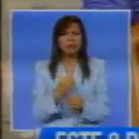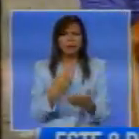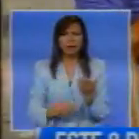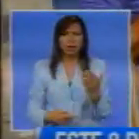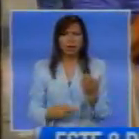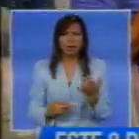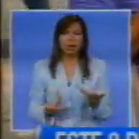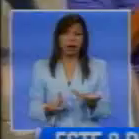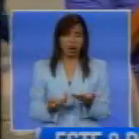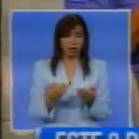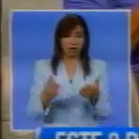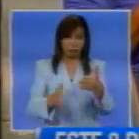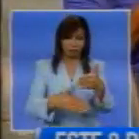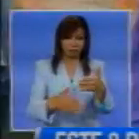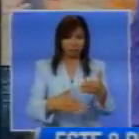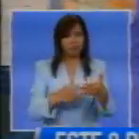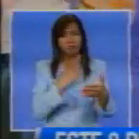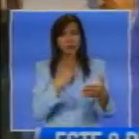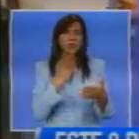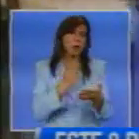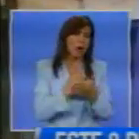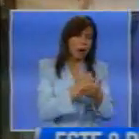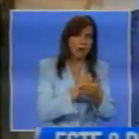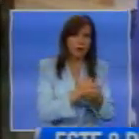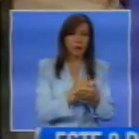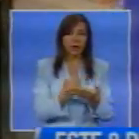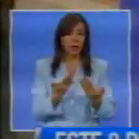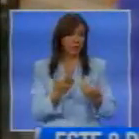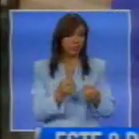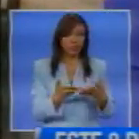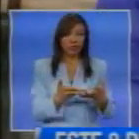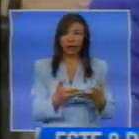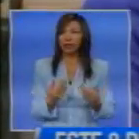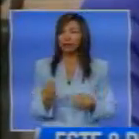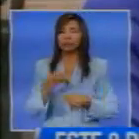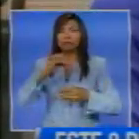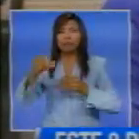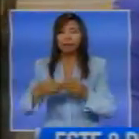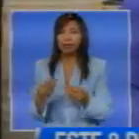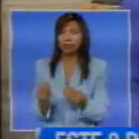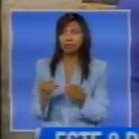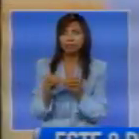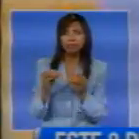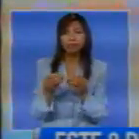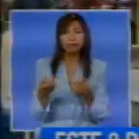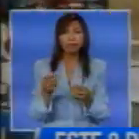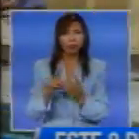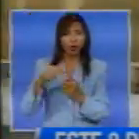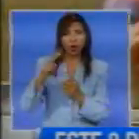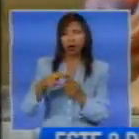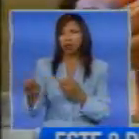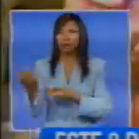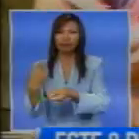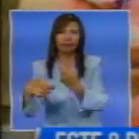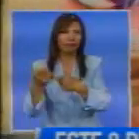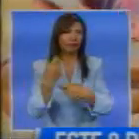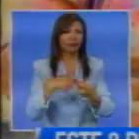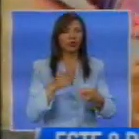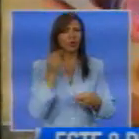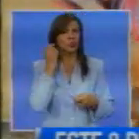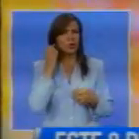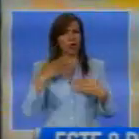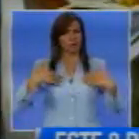es de ayudante de cocina en un comedor, pero cuando está libre busca la manera de ganar un dinero extra con la venta de cola. Son mujeres